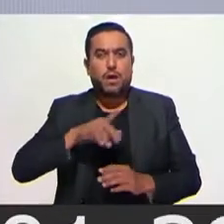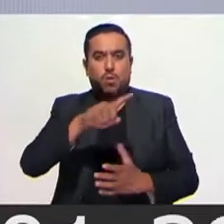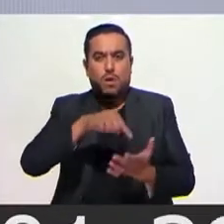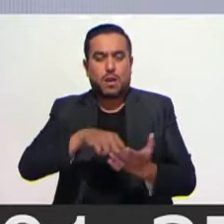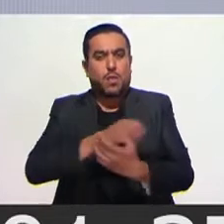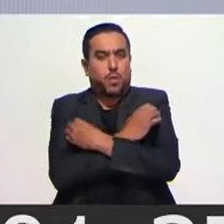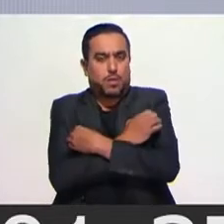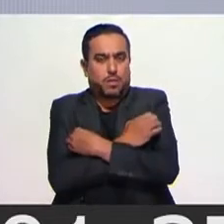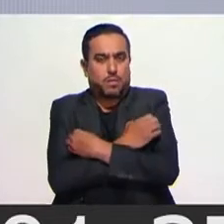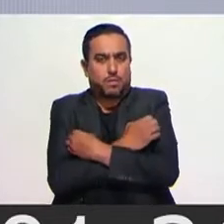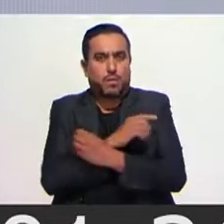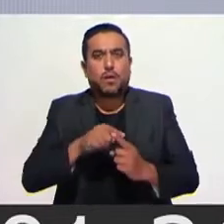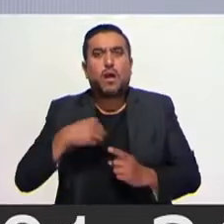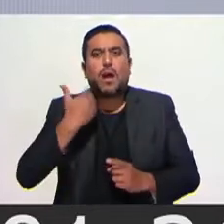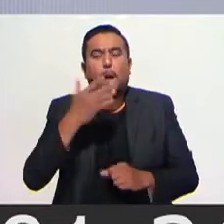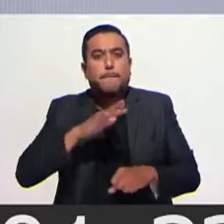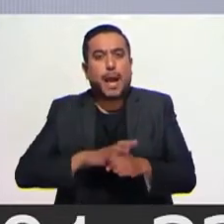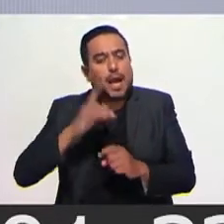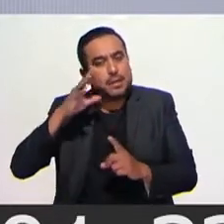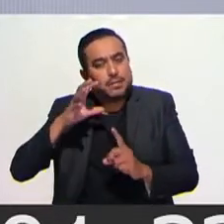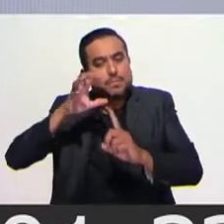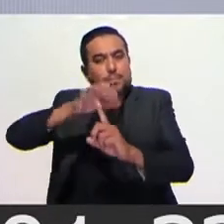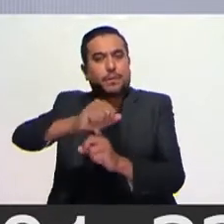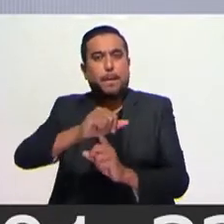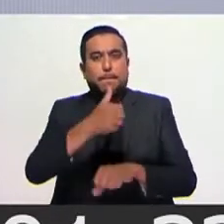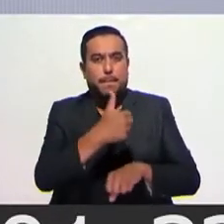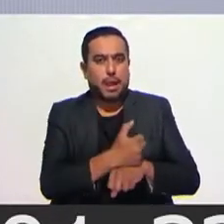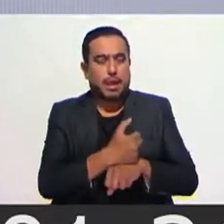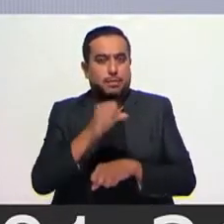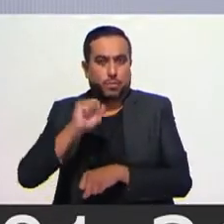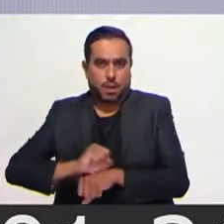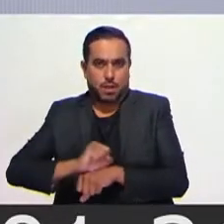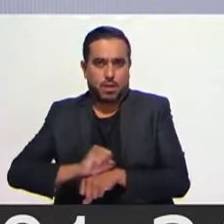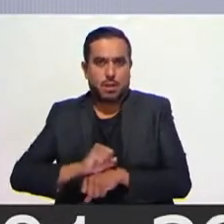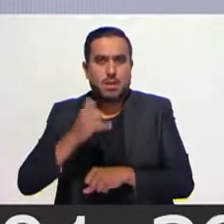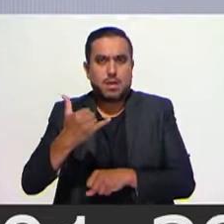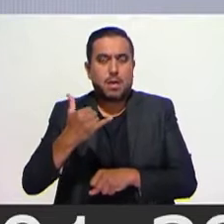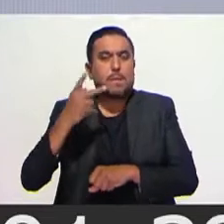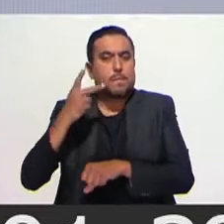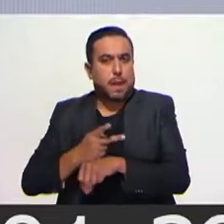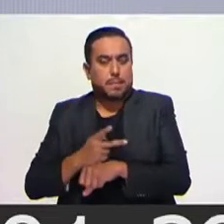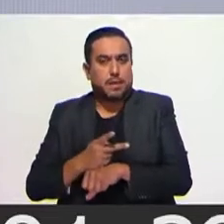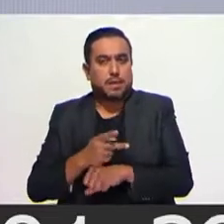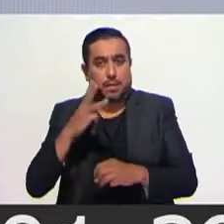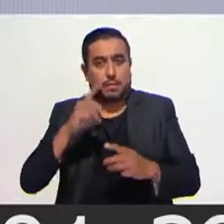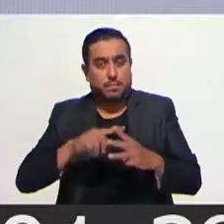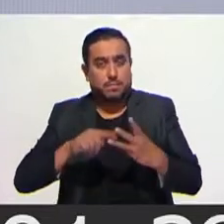educativos, y creemos que el gran reto está en las primarias y las secundarias y en los bachilleratos. Ahí